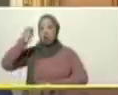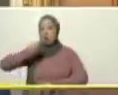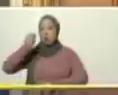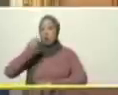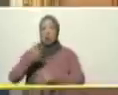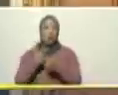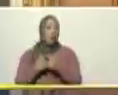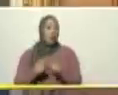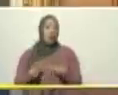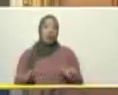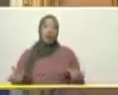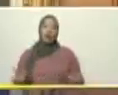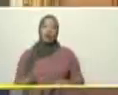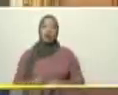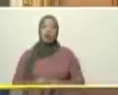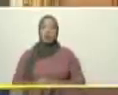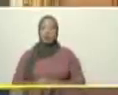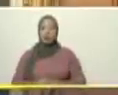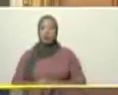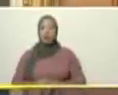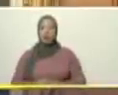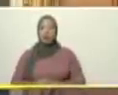eliminar